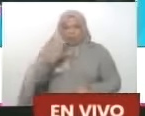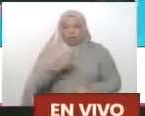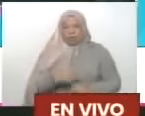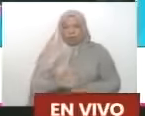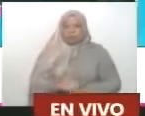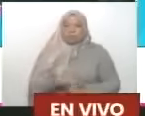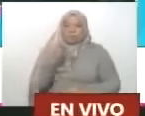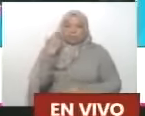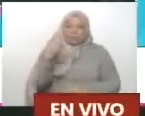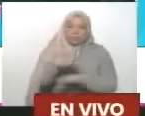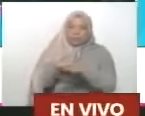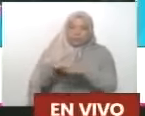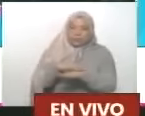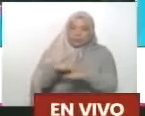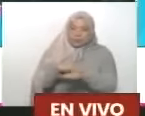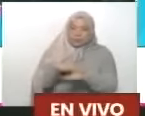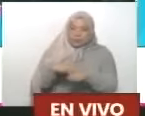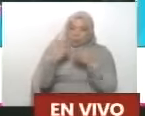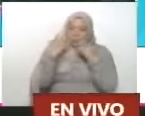ministro!